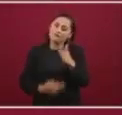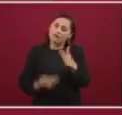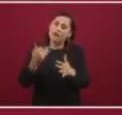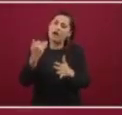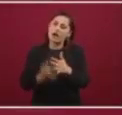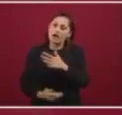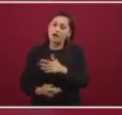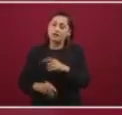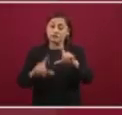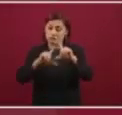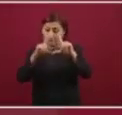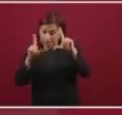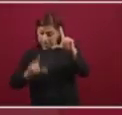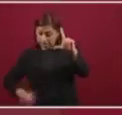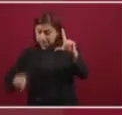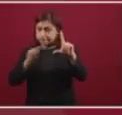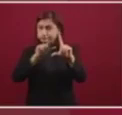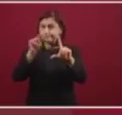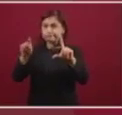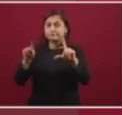estamos atendiendo